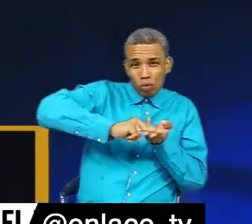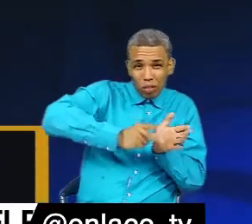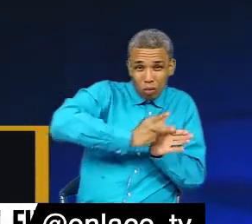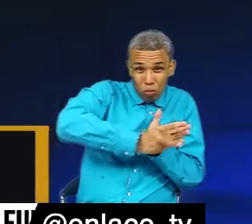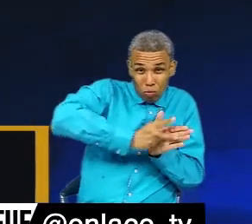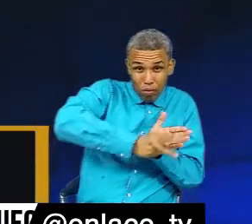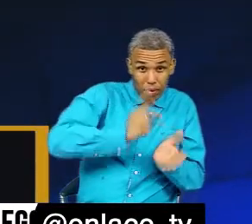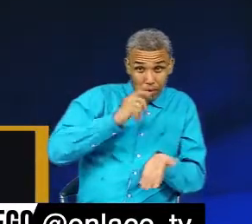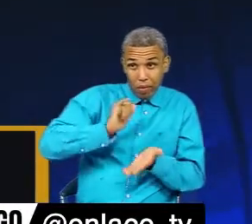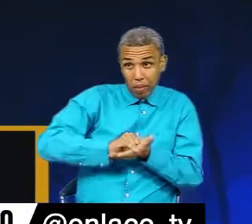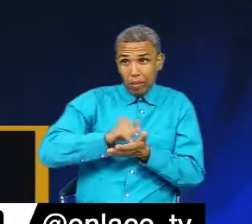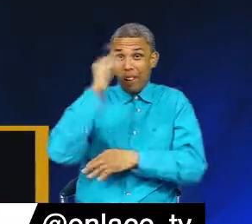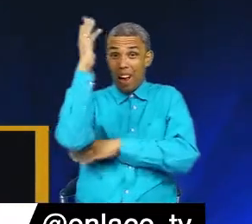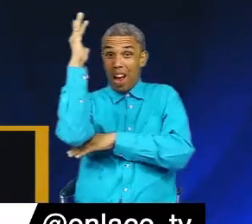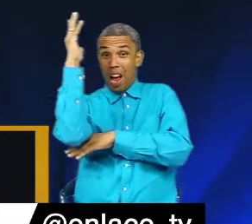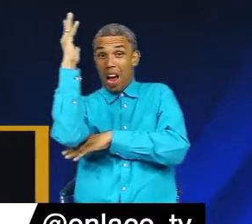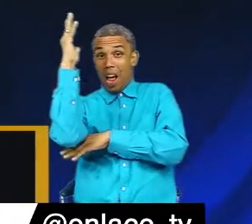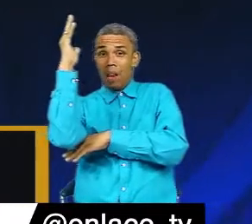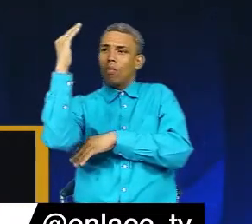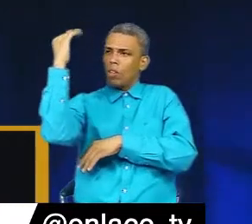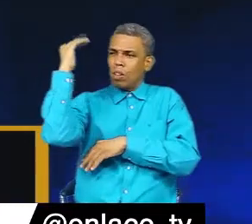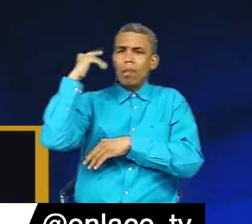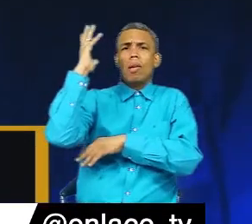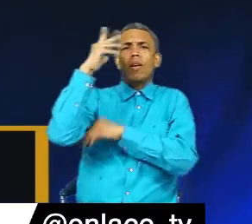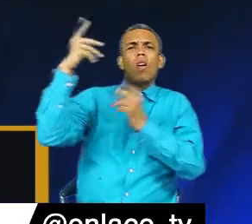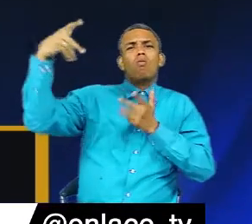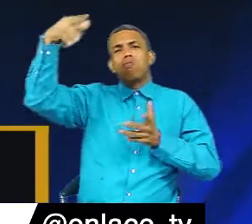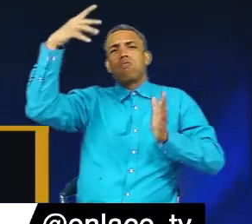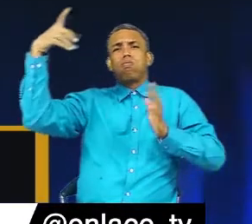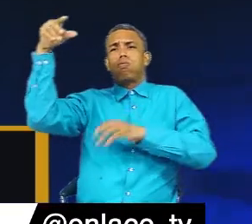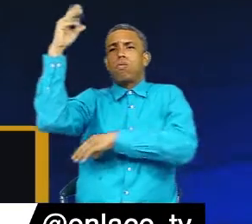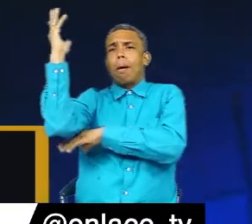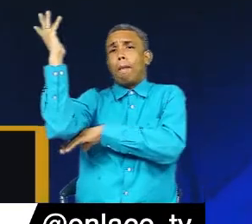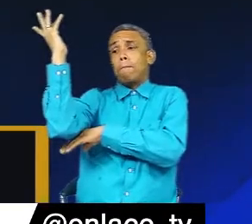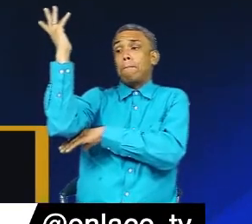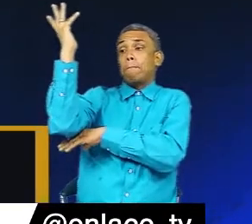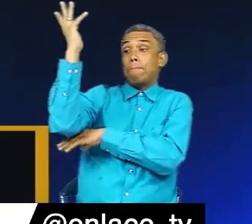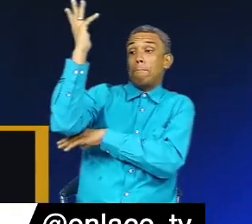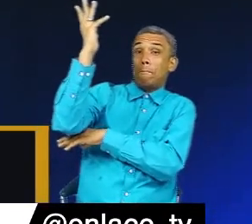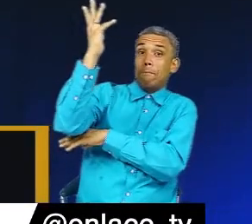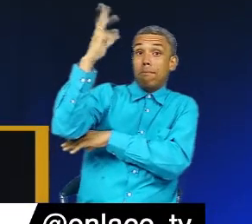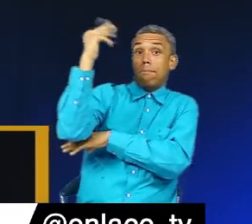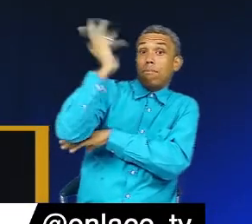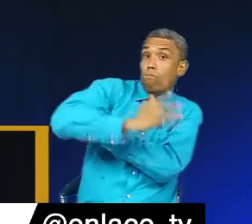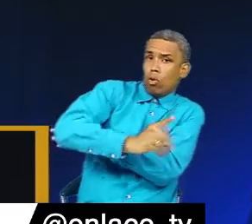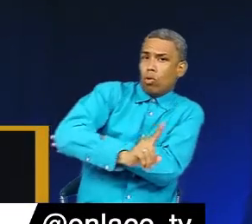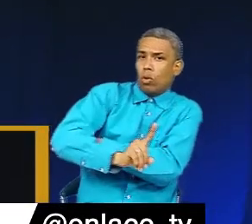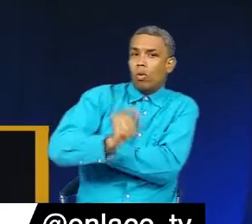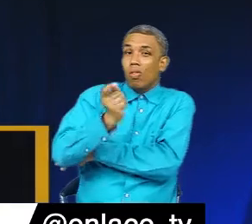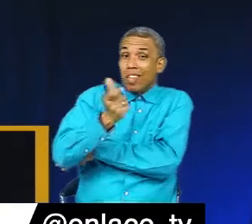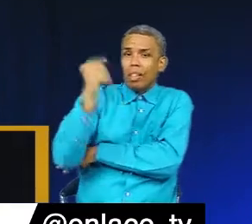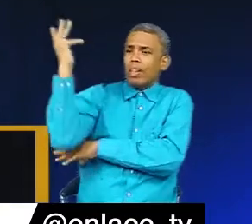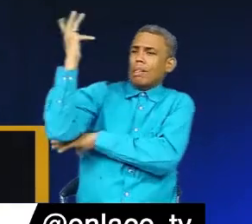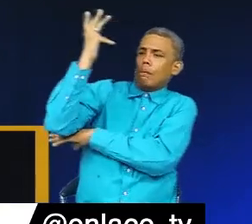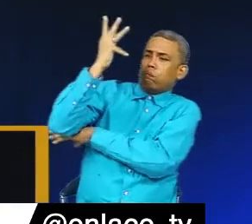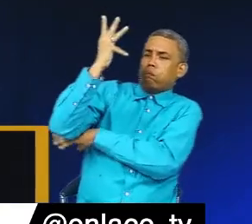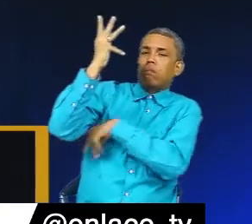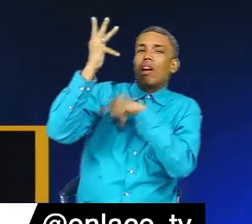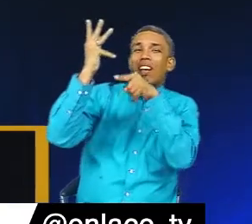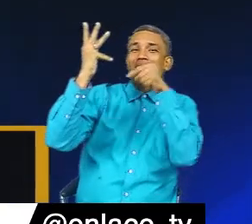unos días se debilitó y permanece así, a punto de caer, y que está afectando además las redes eléctricas de esta zona.